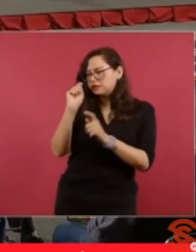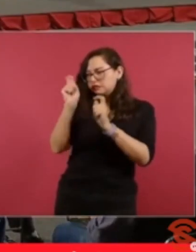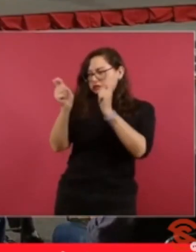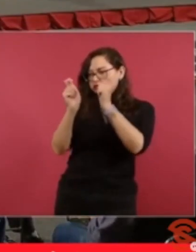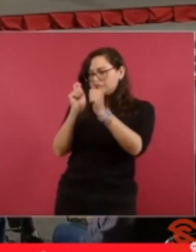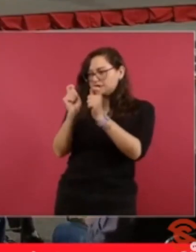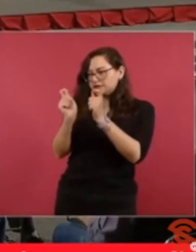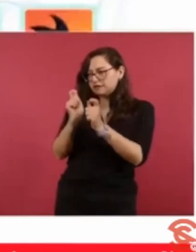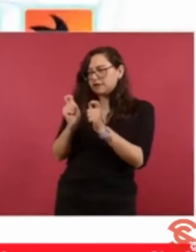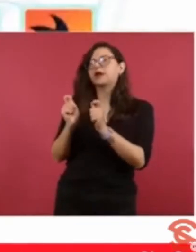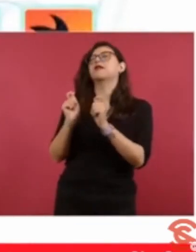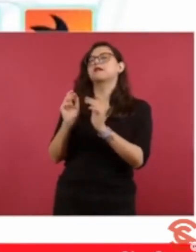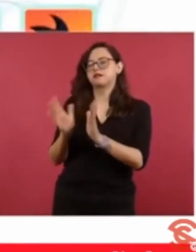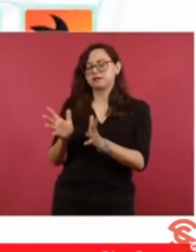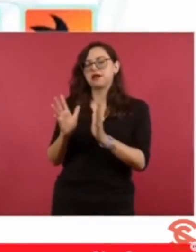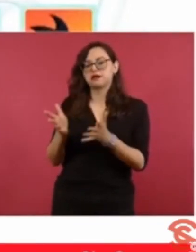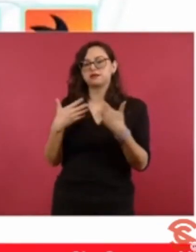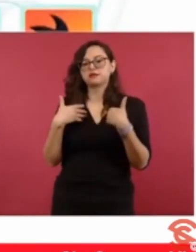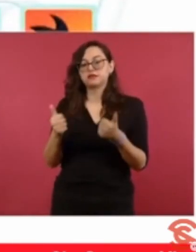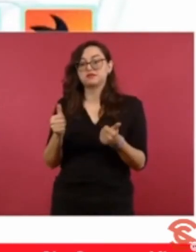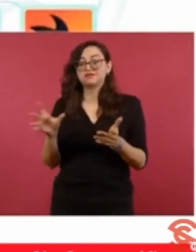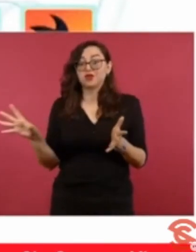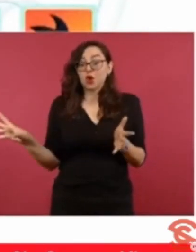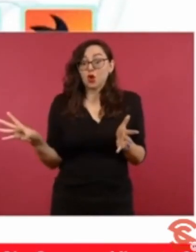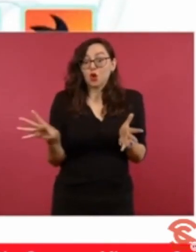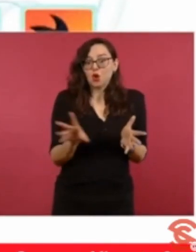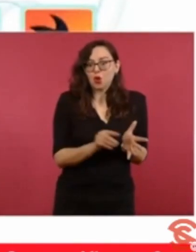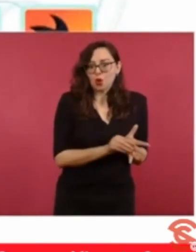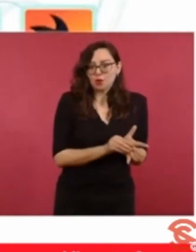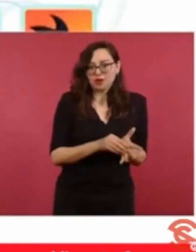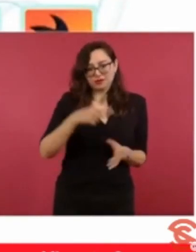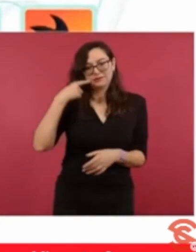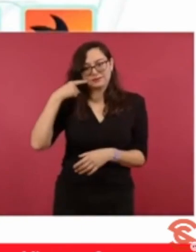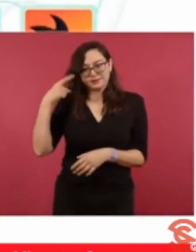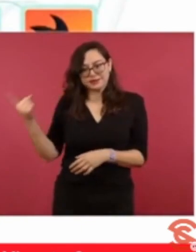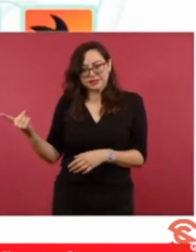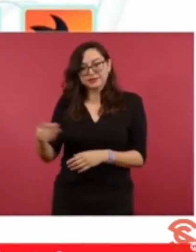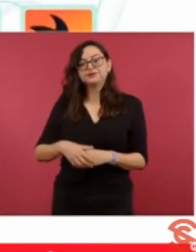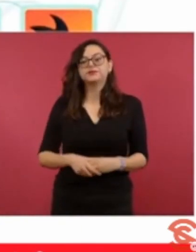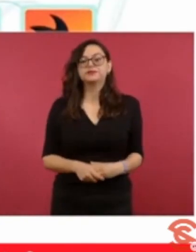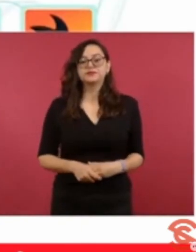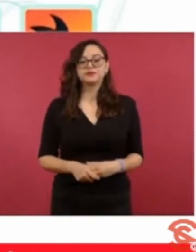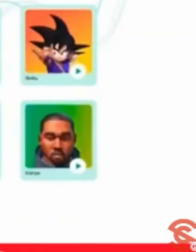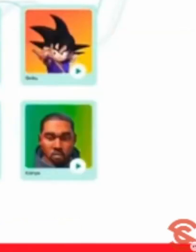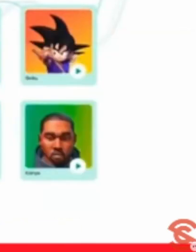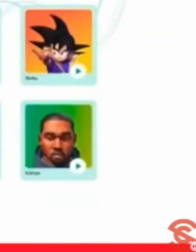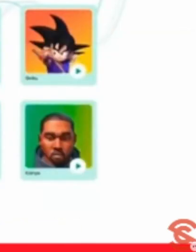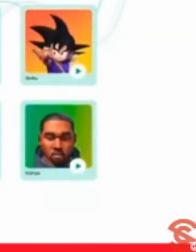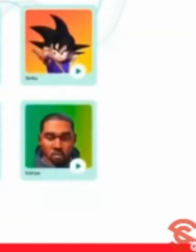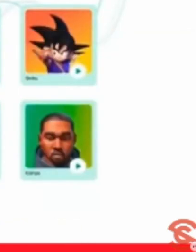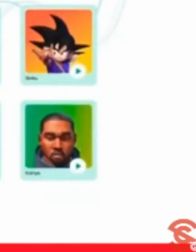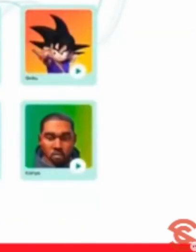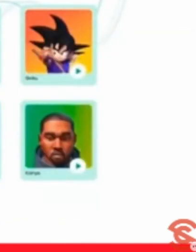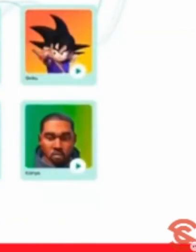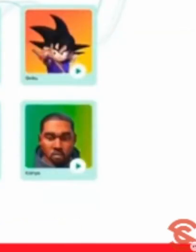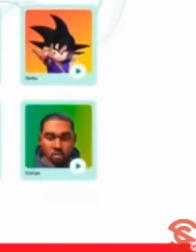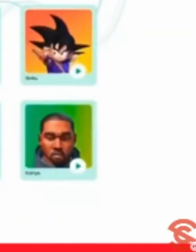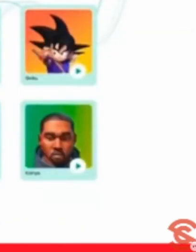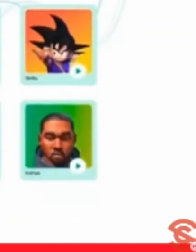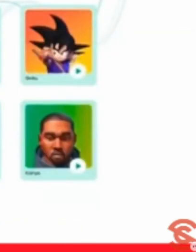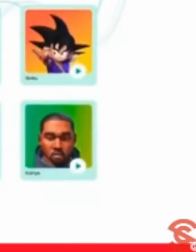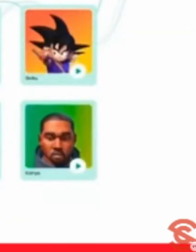una plataforma, un servicio para que esto se vuelva posible, igualar la voz,